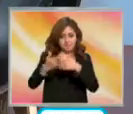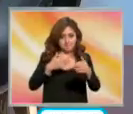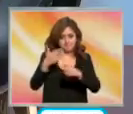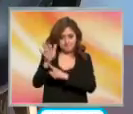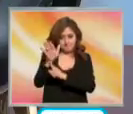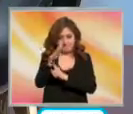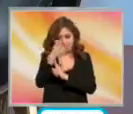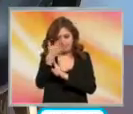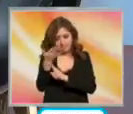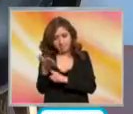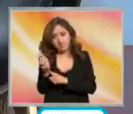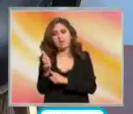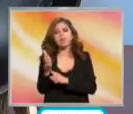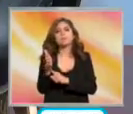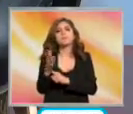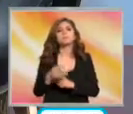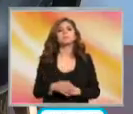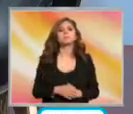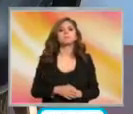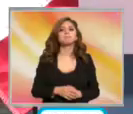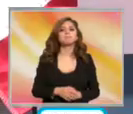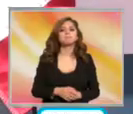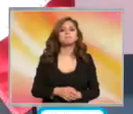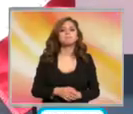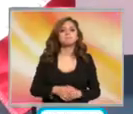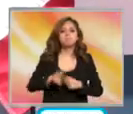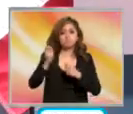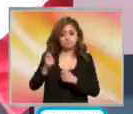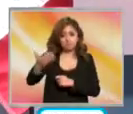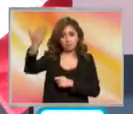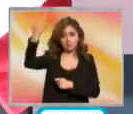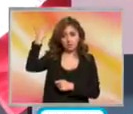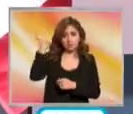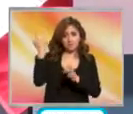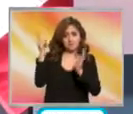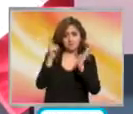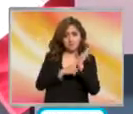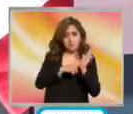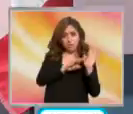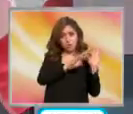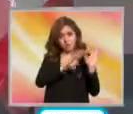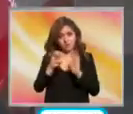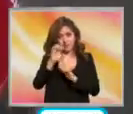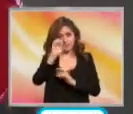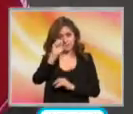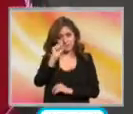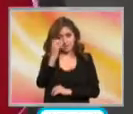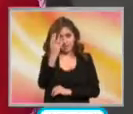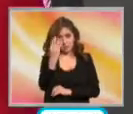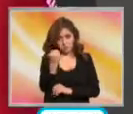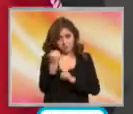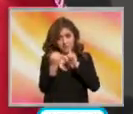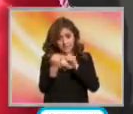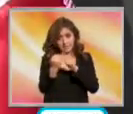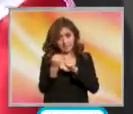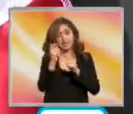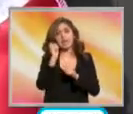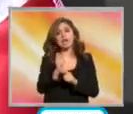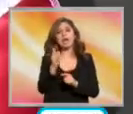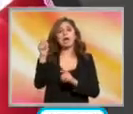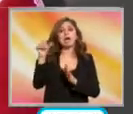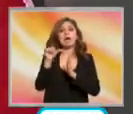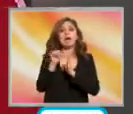tenemos data, voy a decir su composición, de 1969. En este periodo se establecen